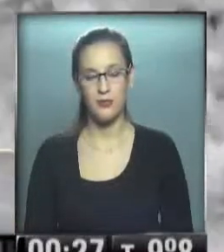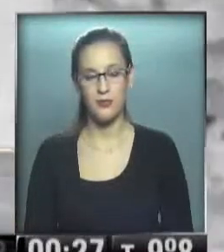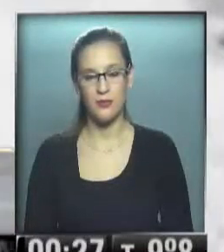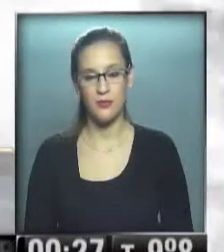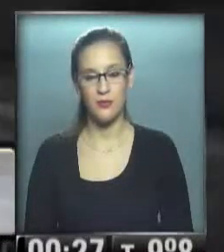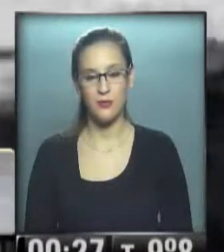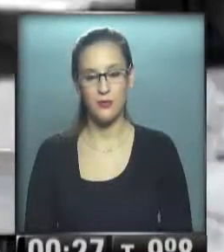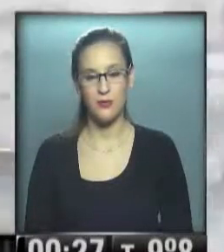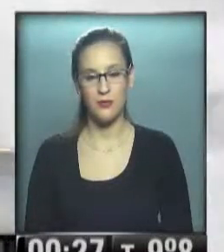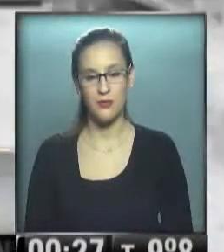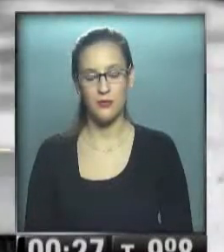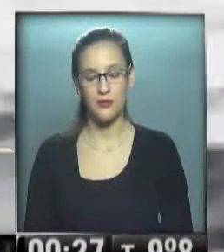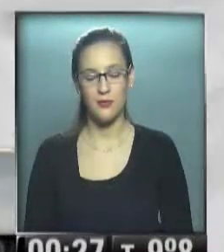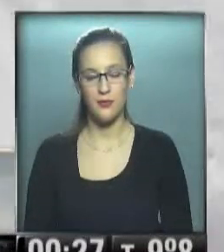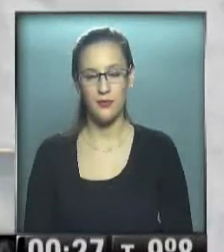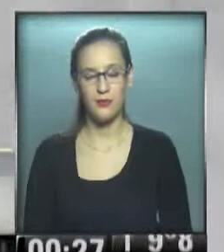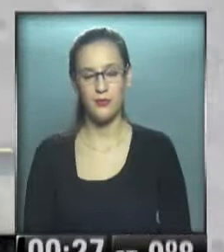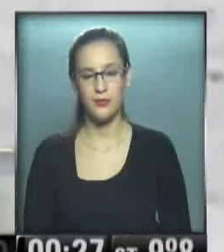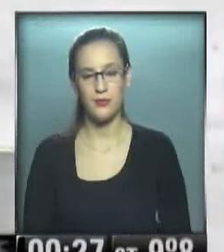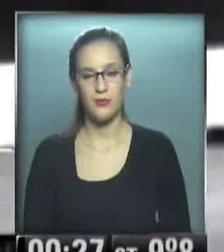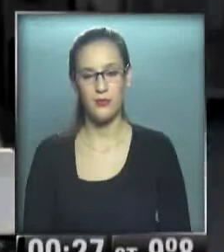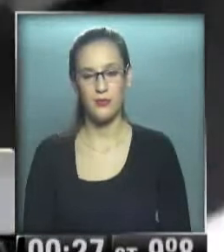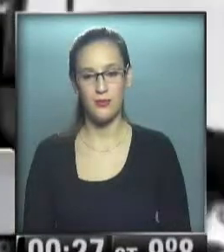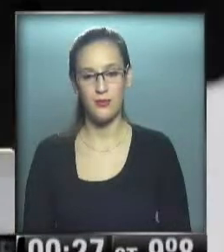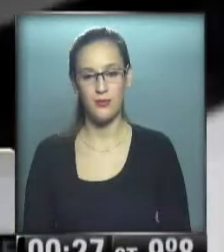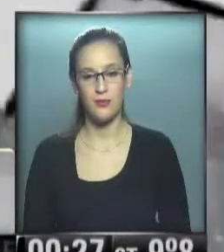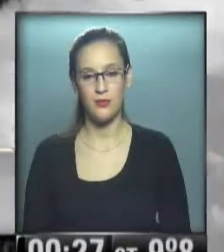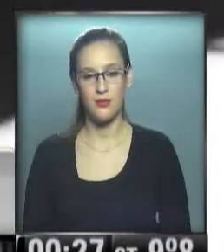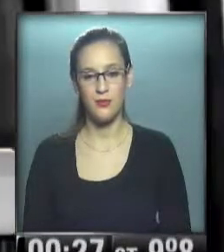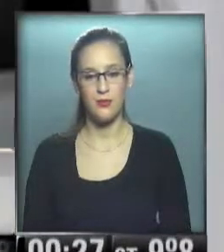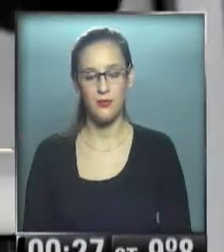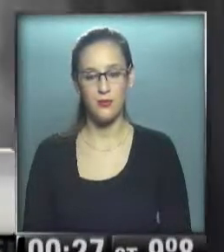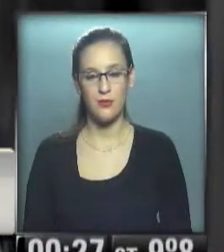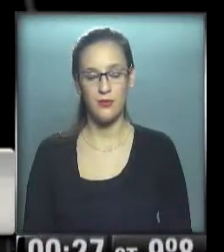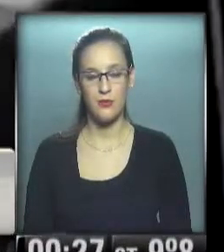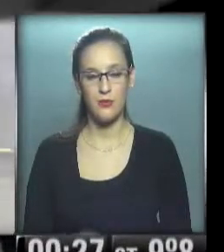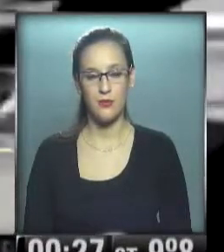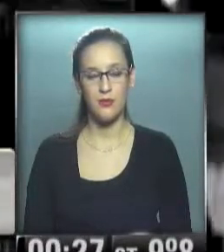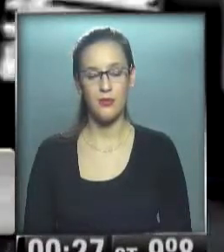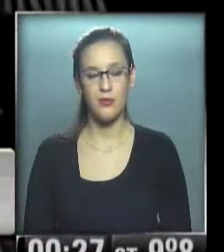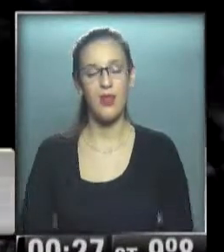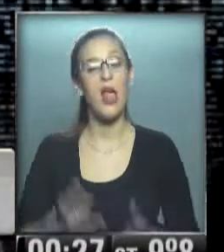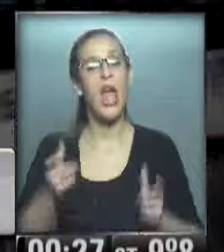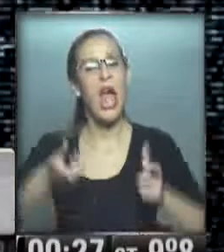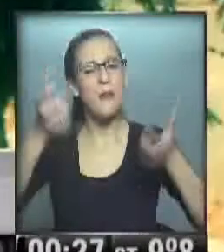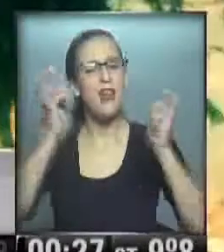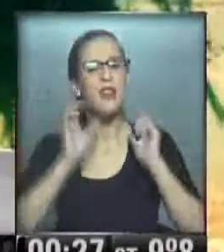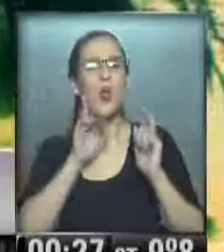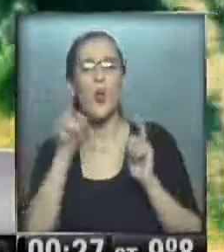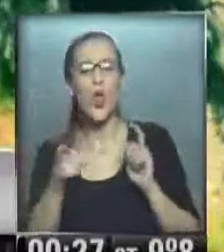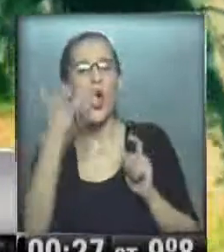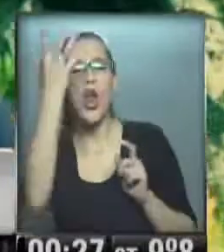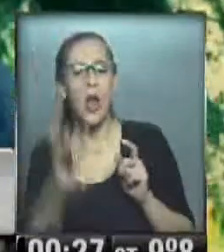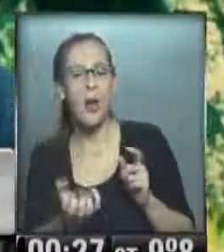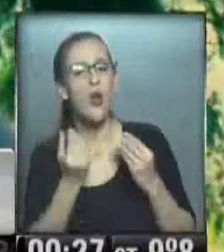todos los negros cómo fue la experiencia a grabar en eeuu fue